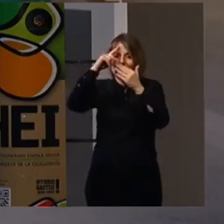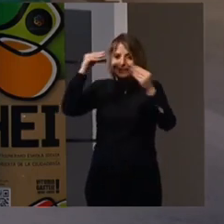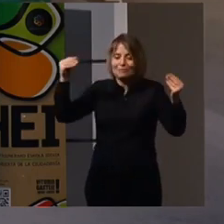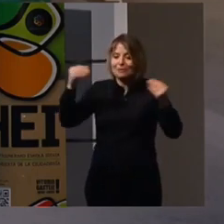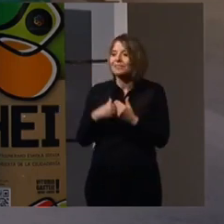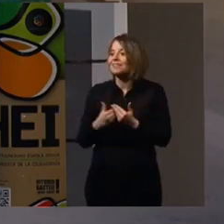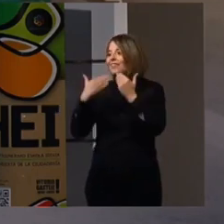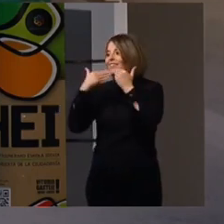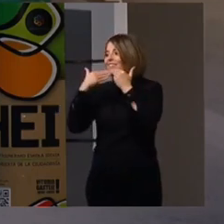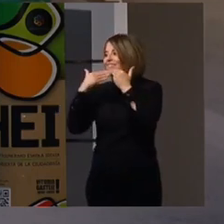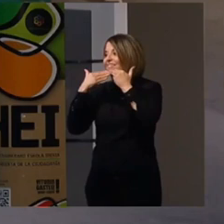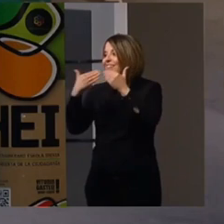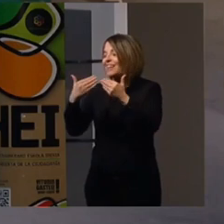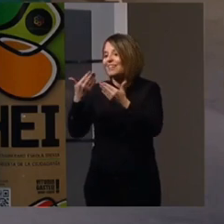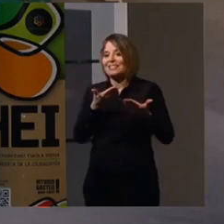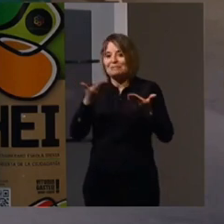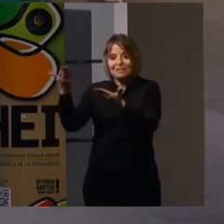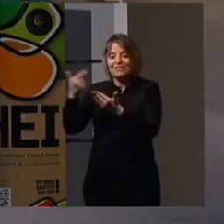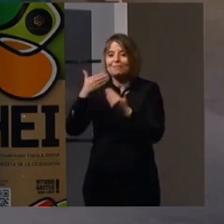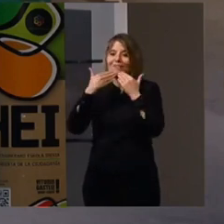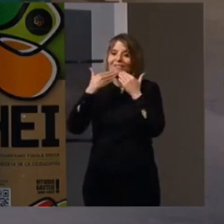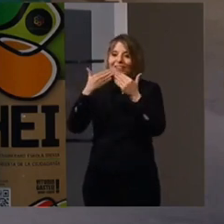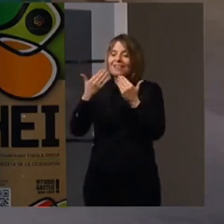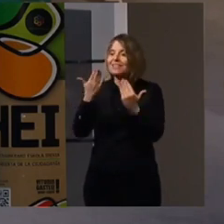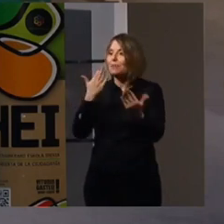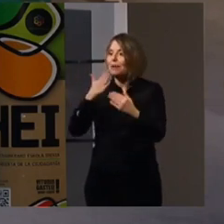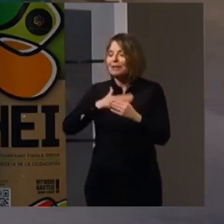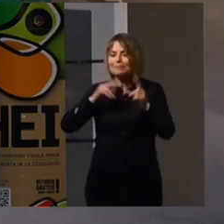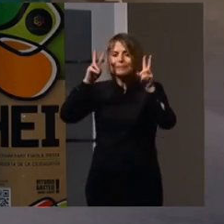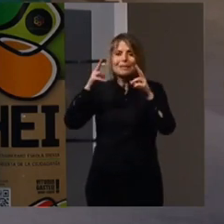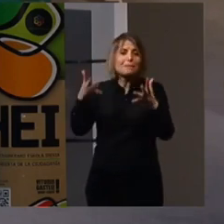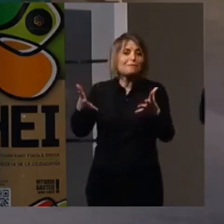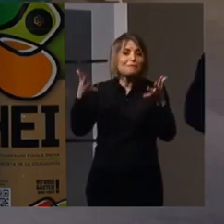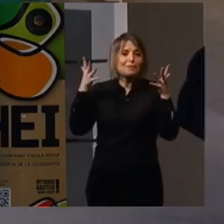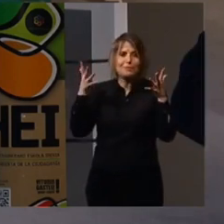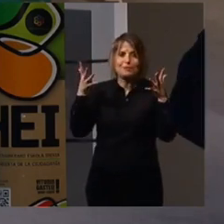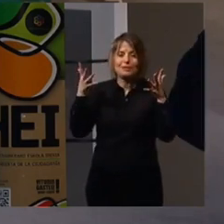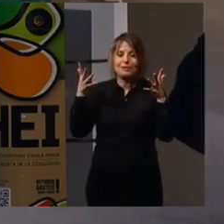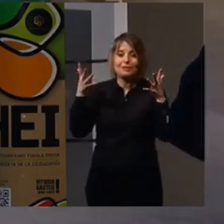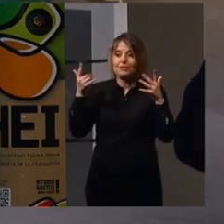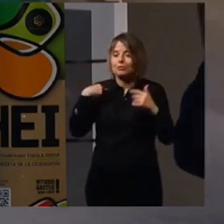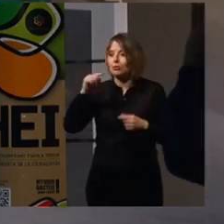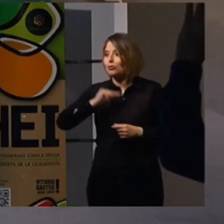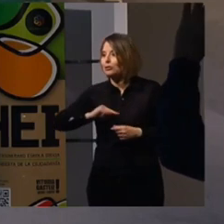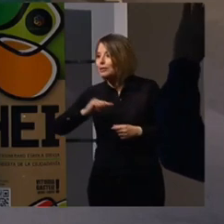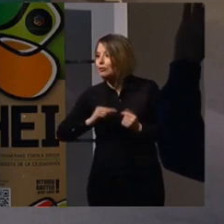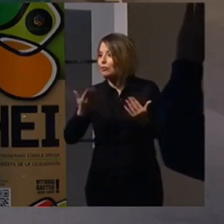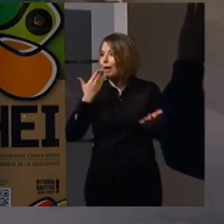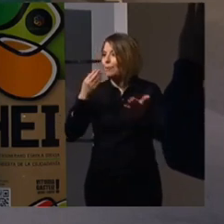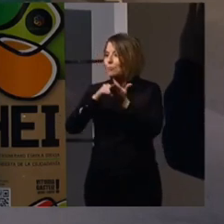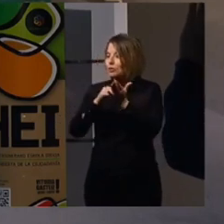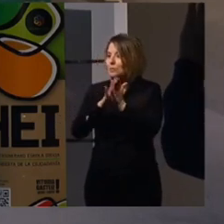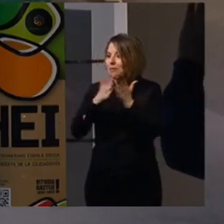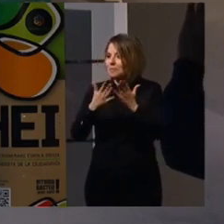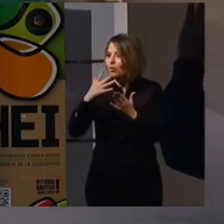bueno, que muchísimas gracias por invitarme a hablar de mi tema favorito, que en realidad yo tengo la sensación de que he hablado muchas veces del